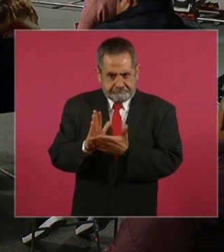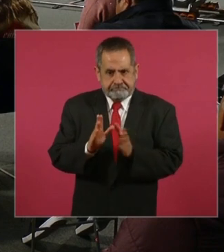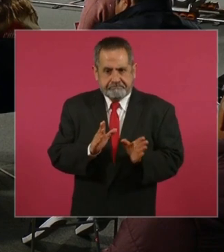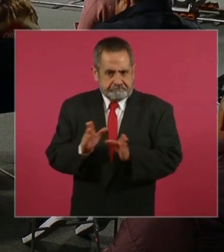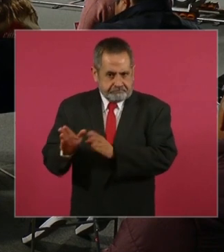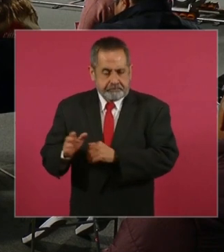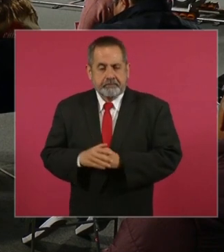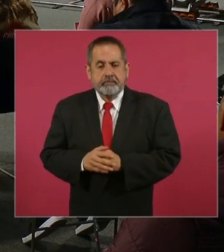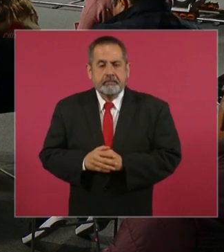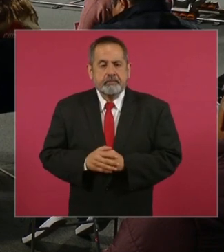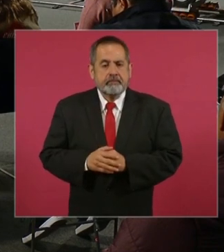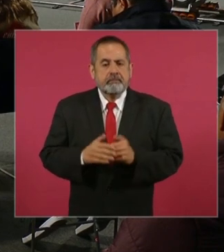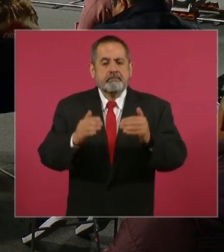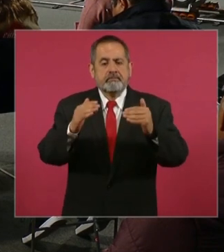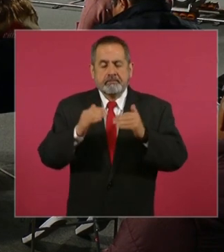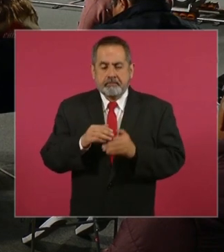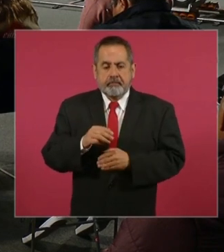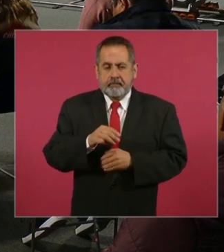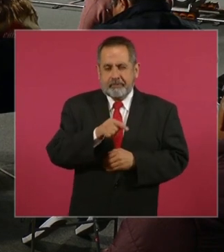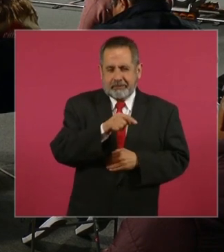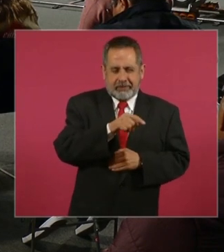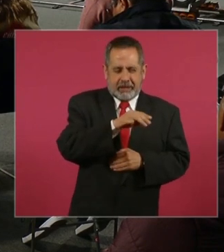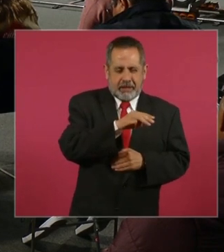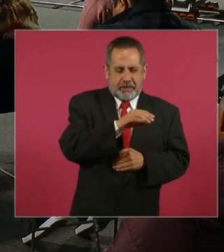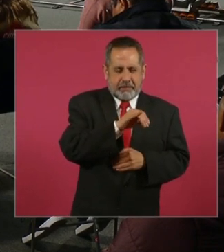presidente, ya pasando de lo de Mismaloya,